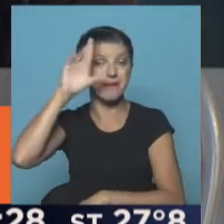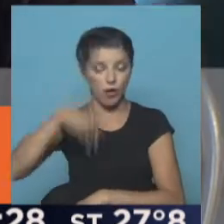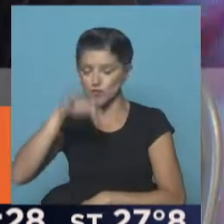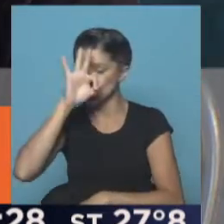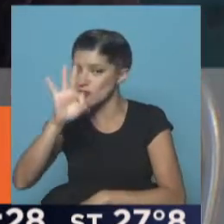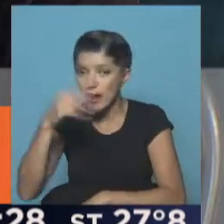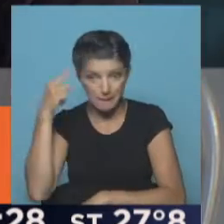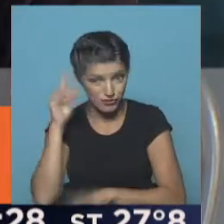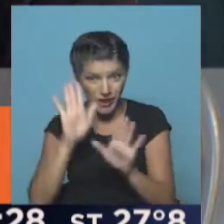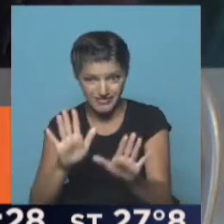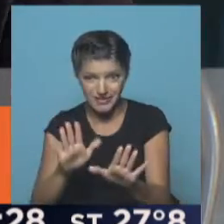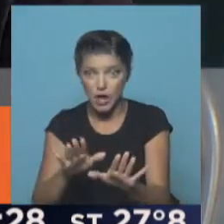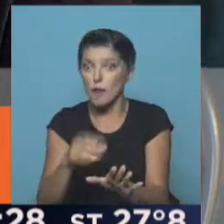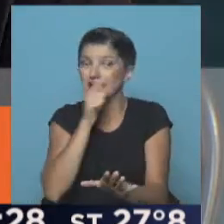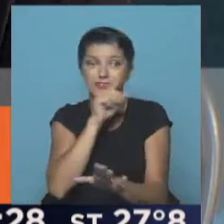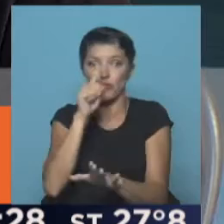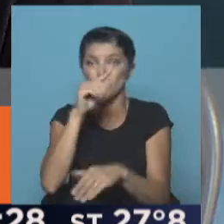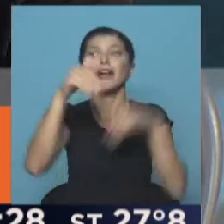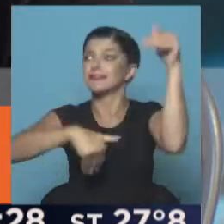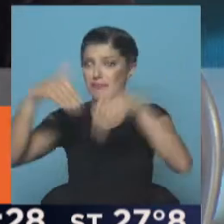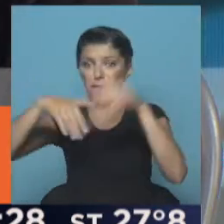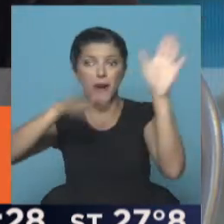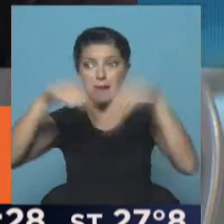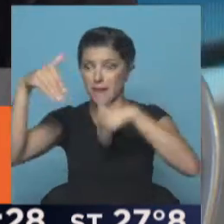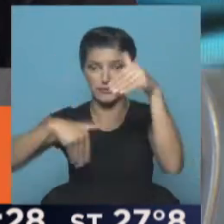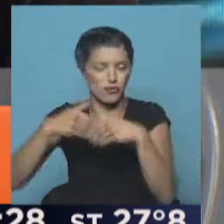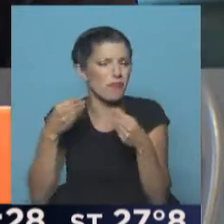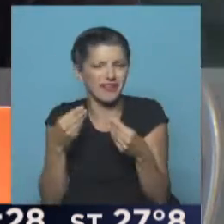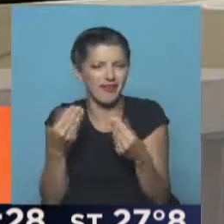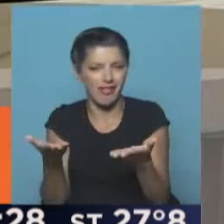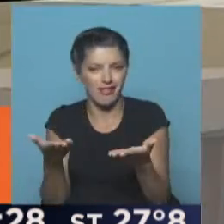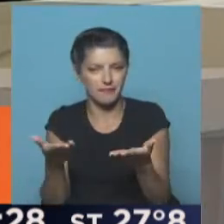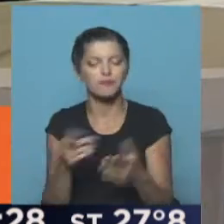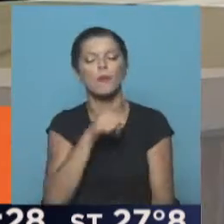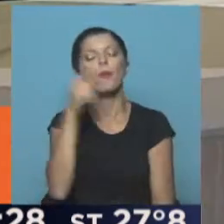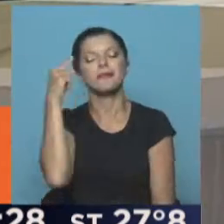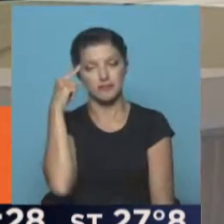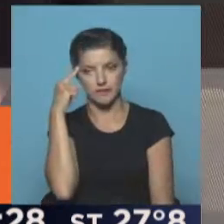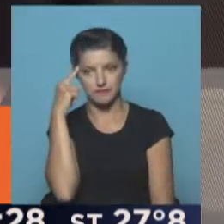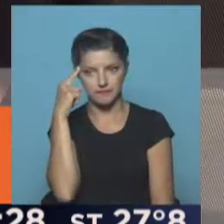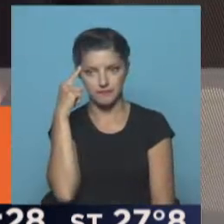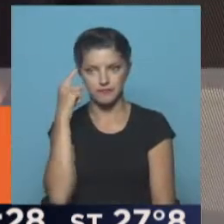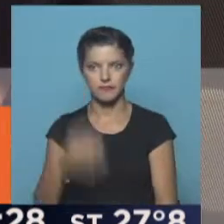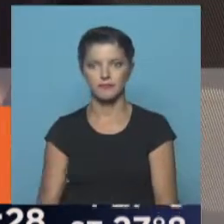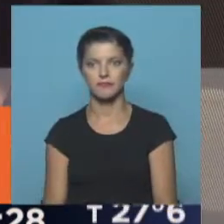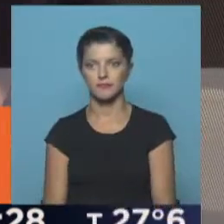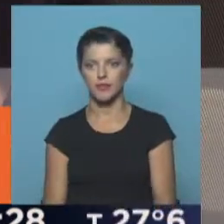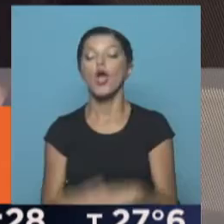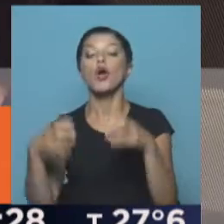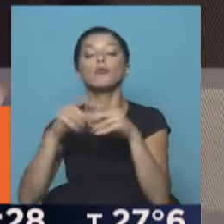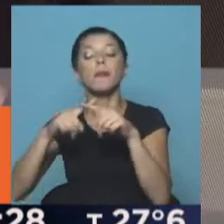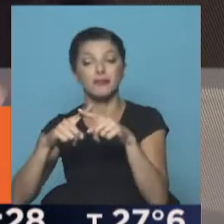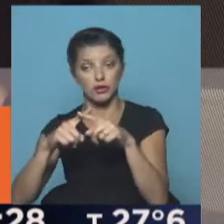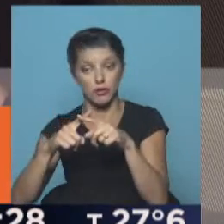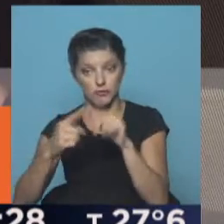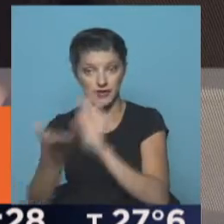hubiese convocado ese referéndum, no tenía ninguna necesidad. Fíjate cómo fue que, sintiéndose corrido por derecha por un partido que tiene